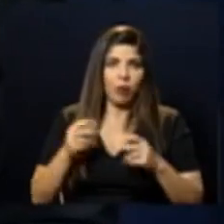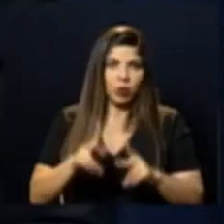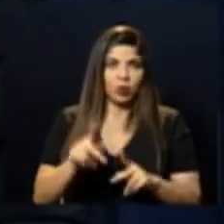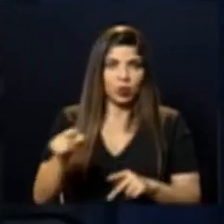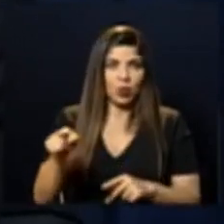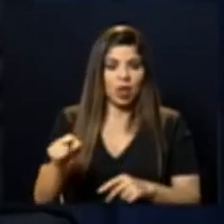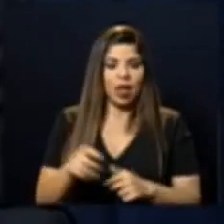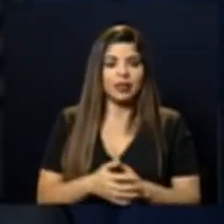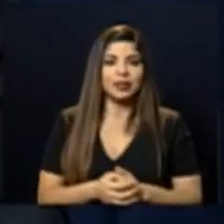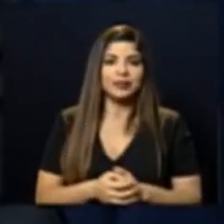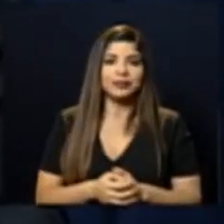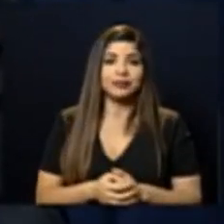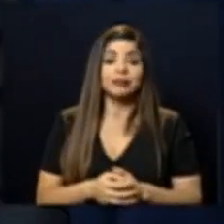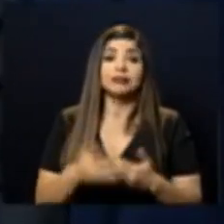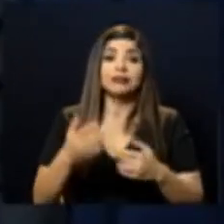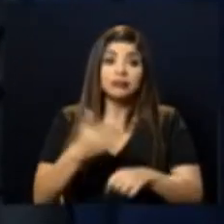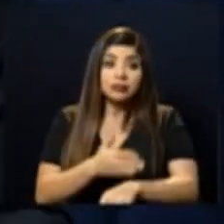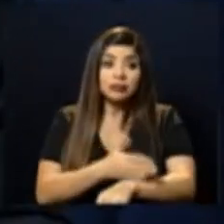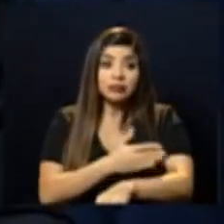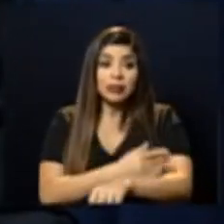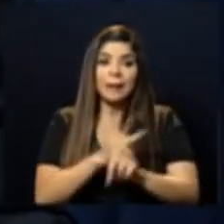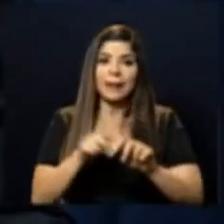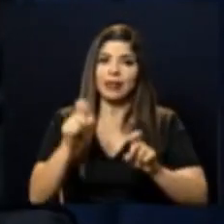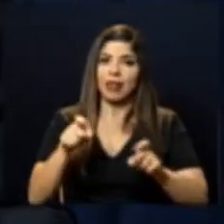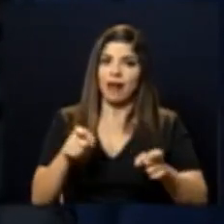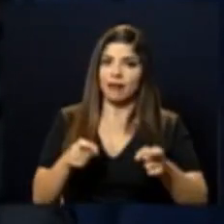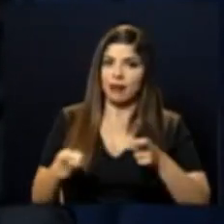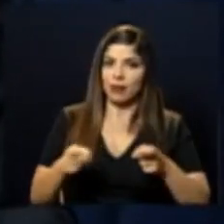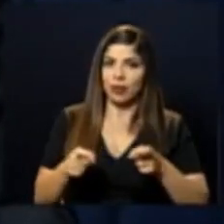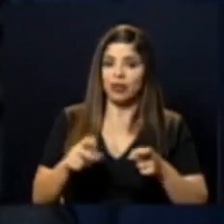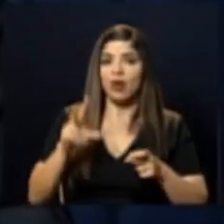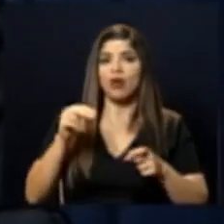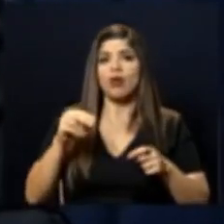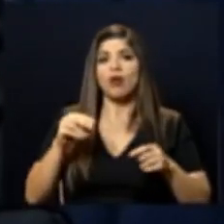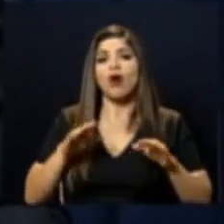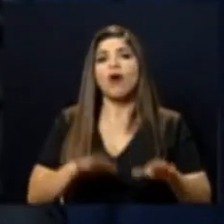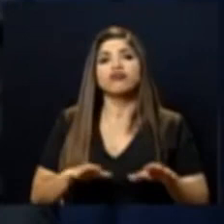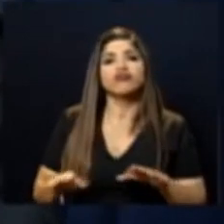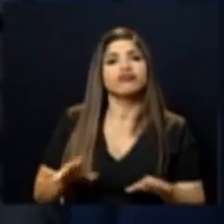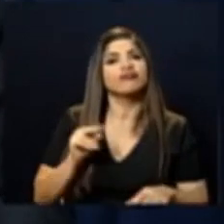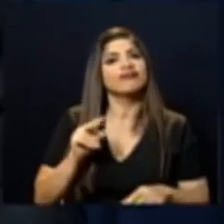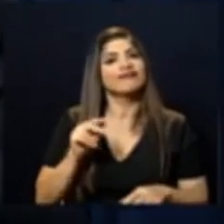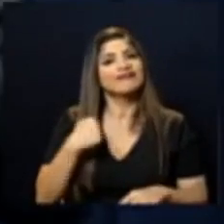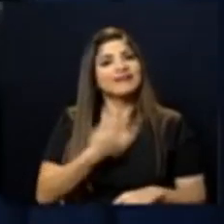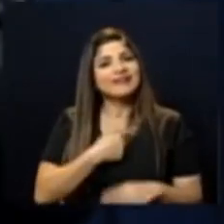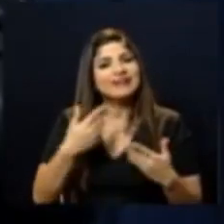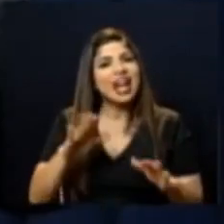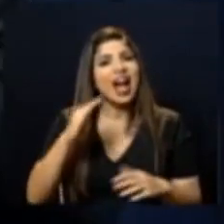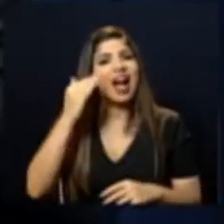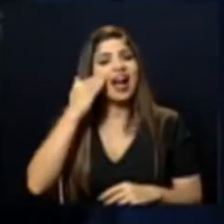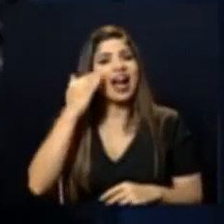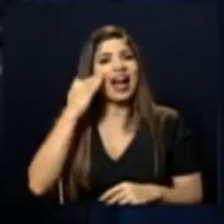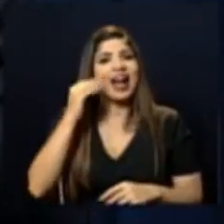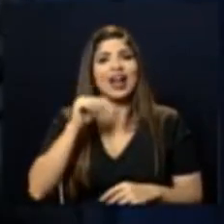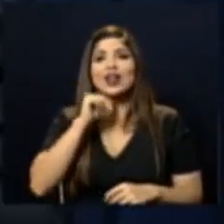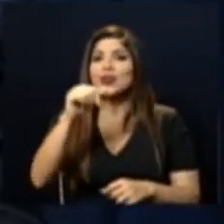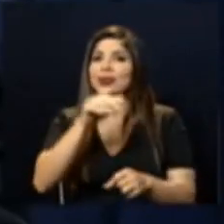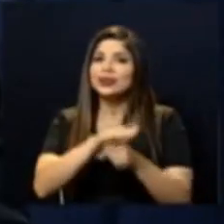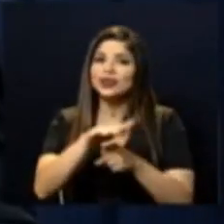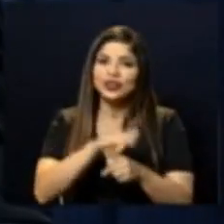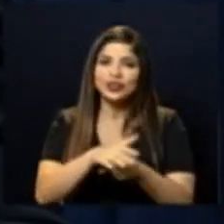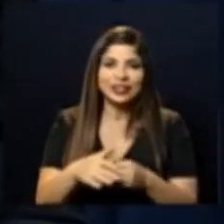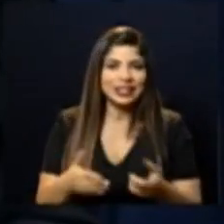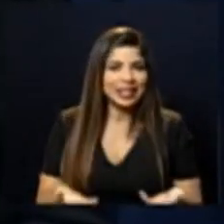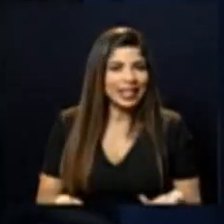Aún con avances debemos ser prudentes y no bajar la guardia. Sabemos que no es